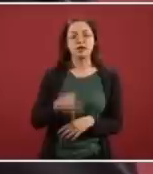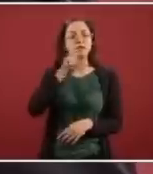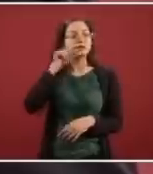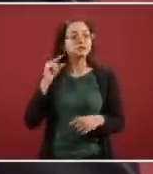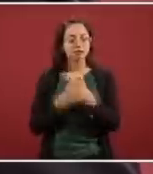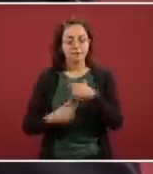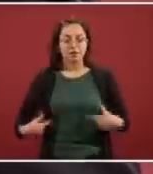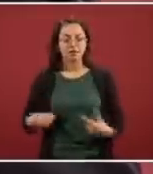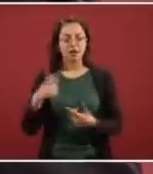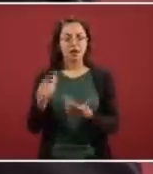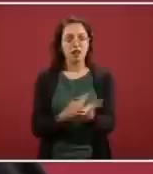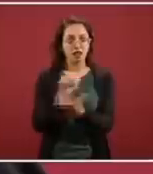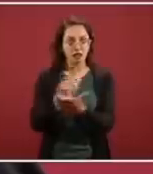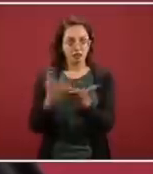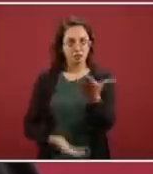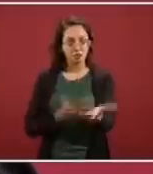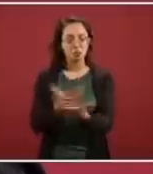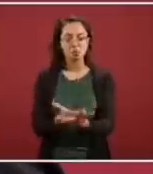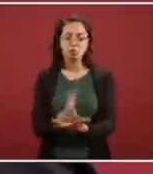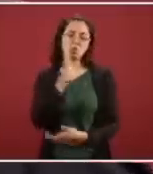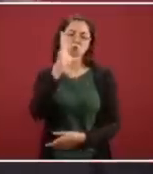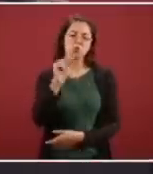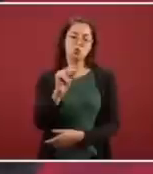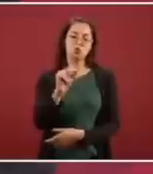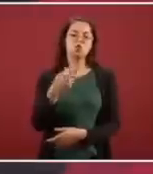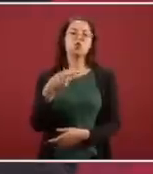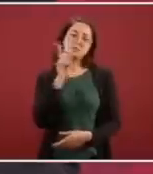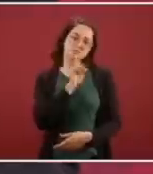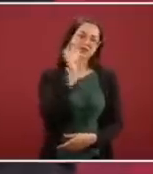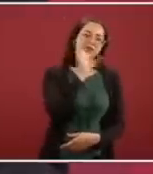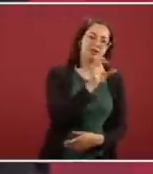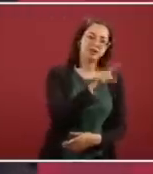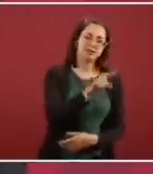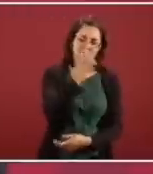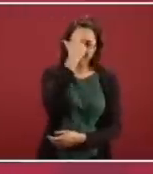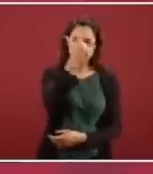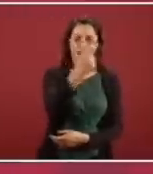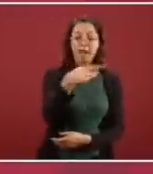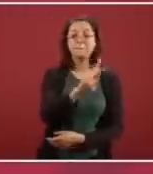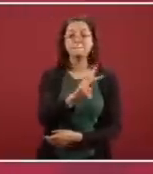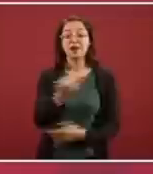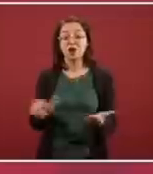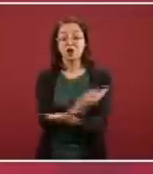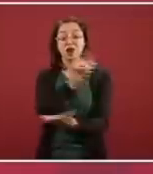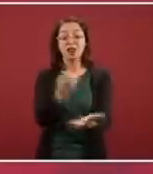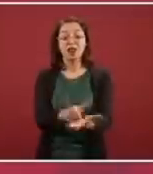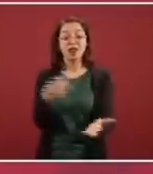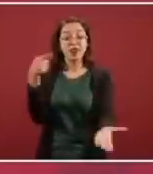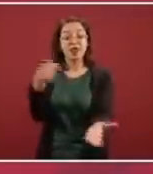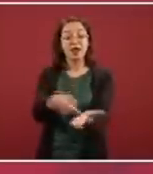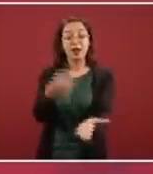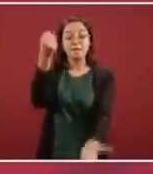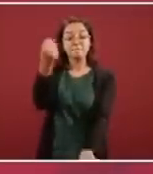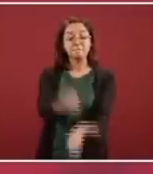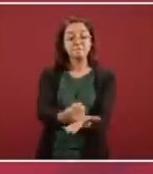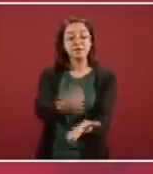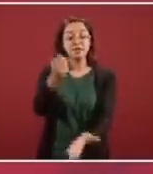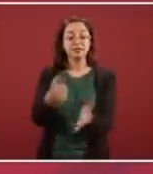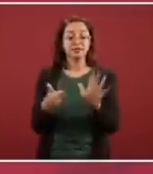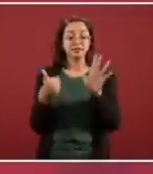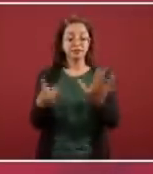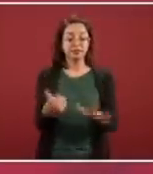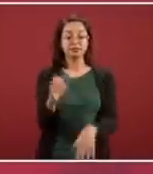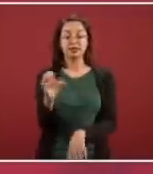Emiliano Zapata, fue Venustiano Carranza, esa ley que se promulga el 6 de